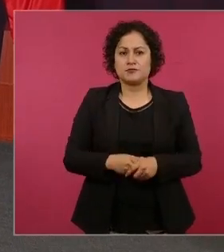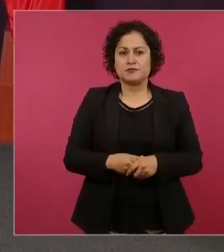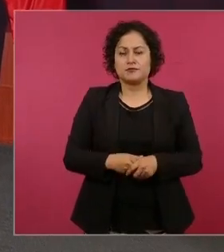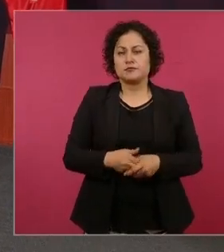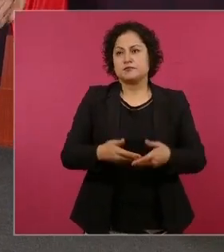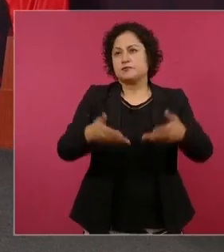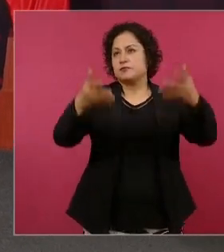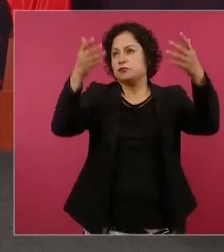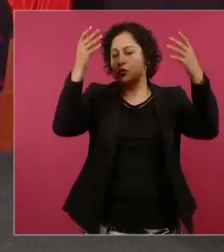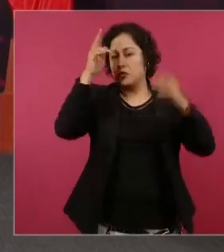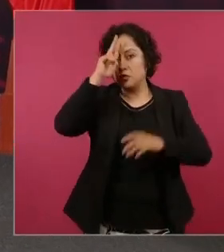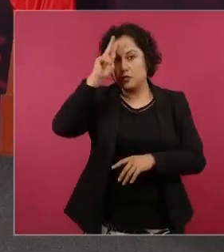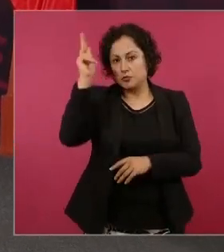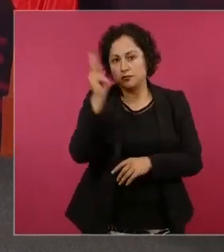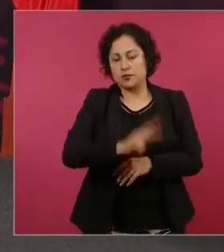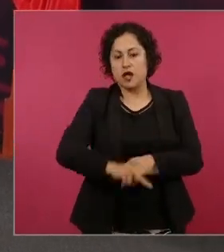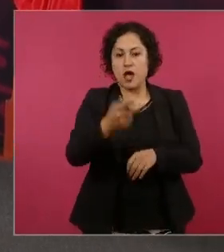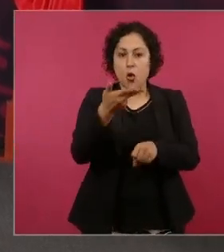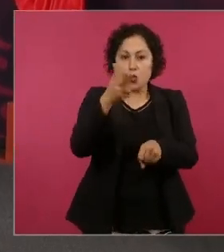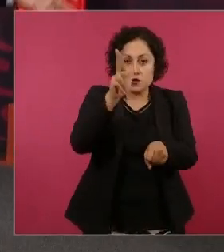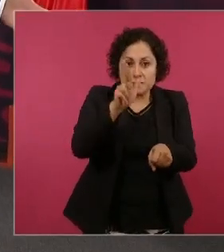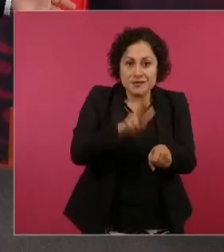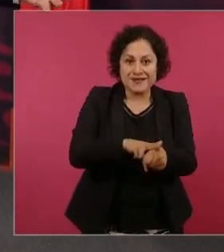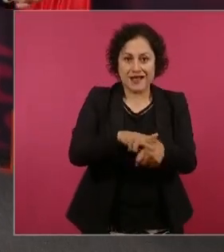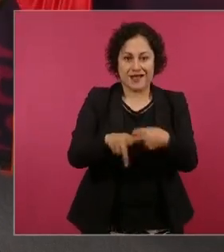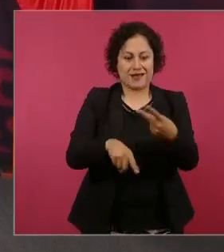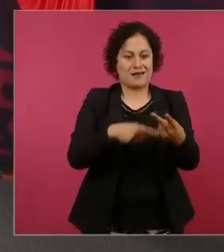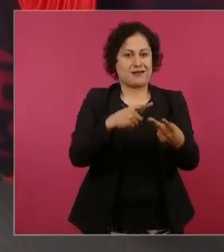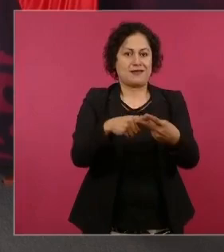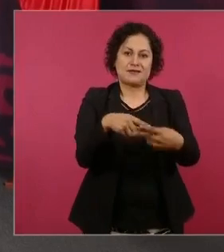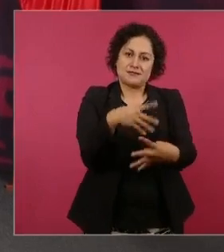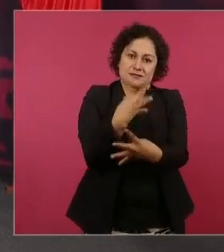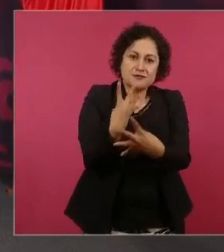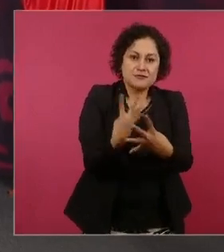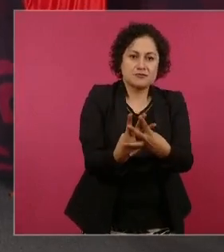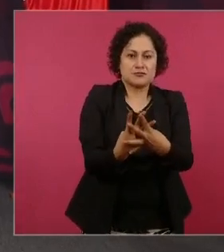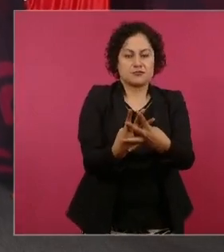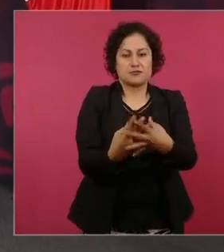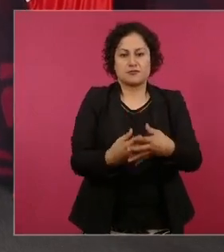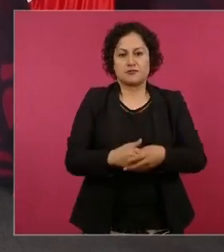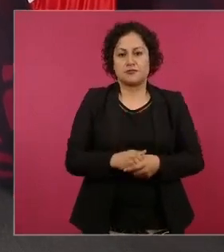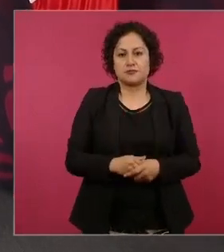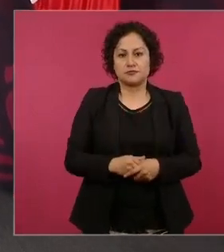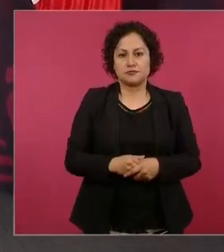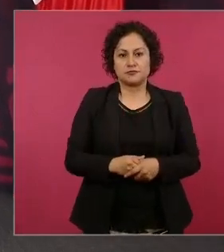los hospitales, los reclusorios,